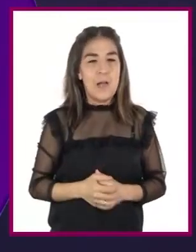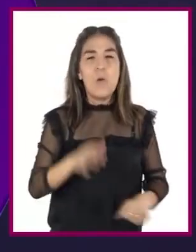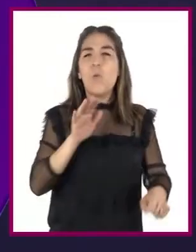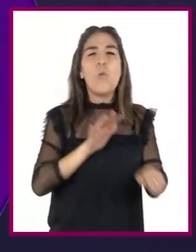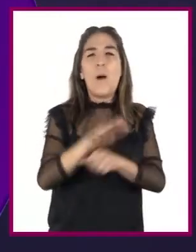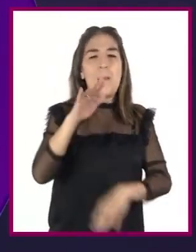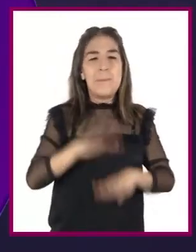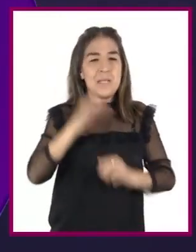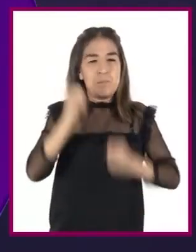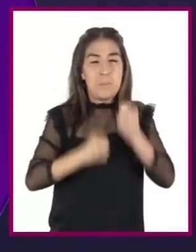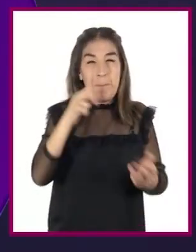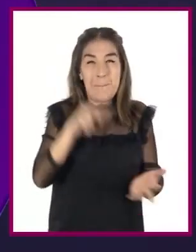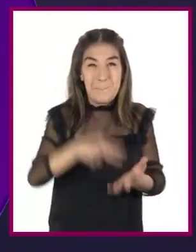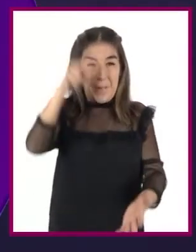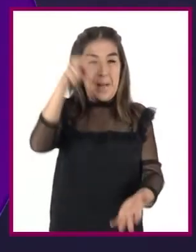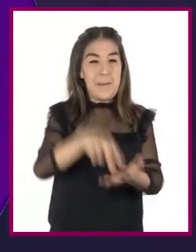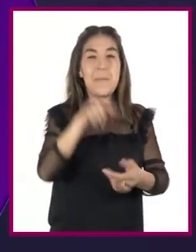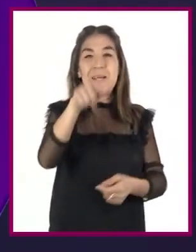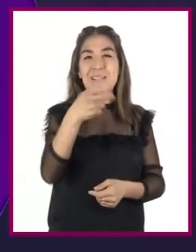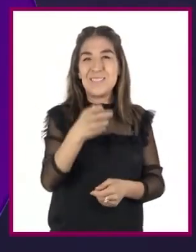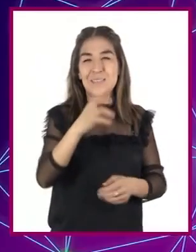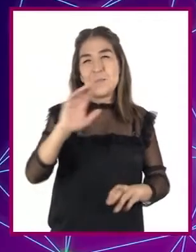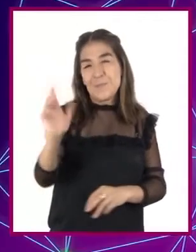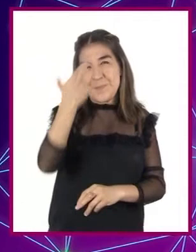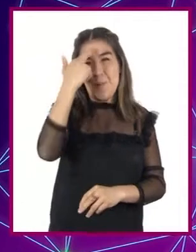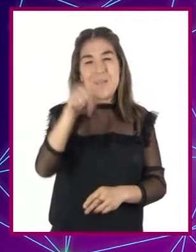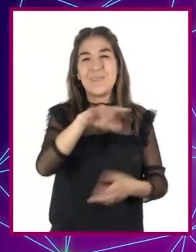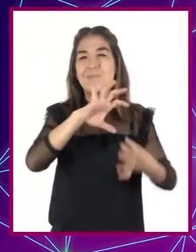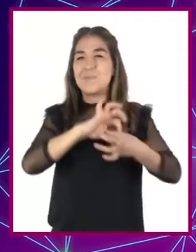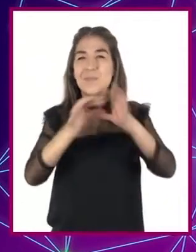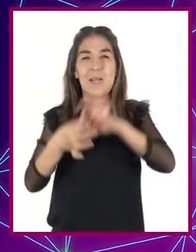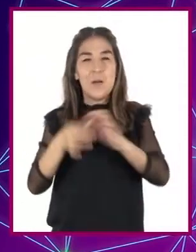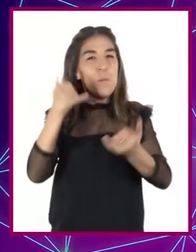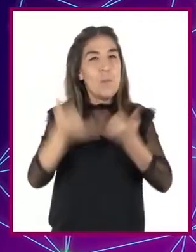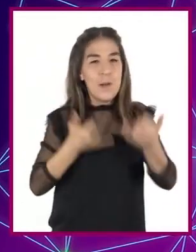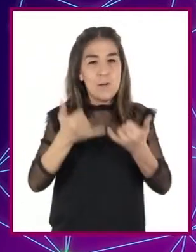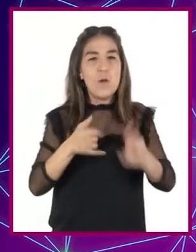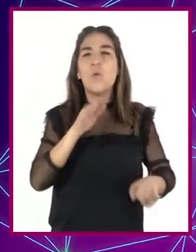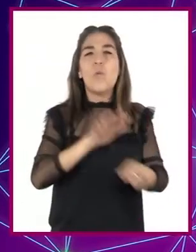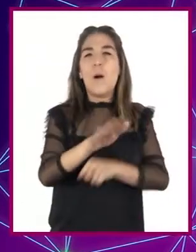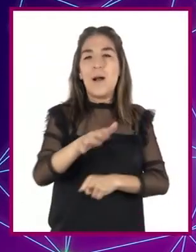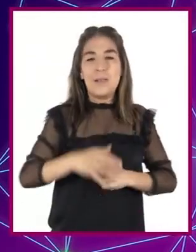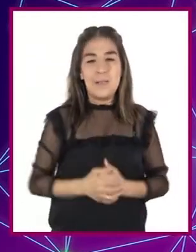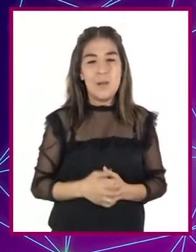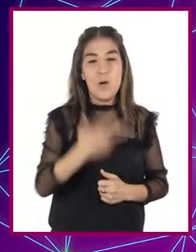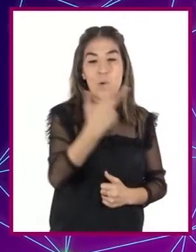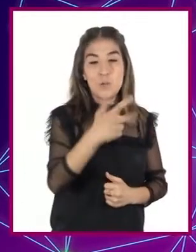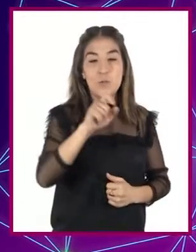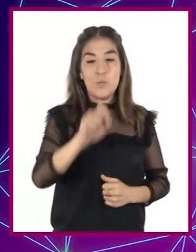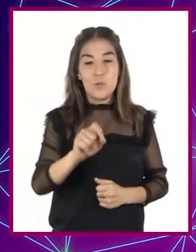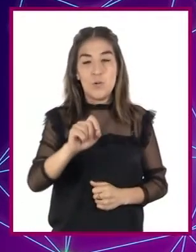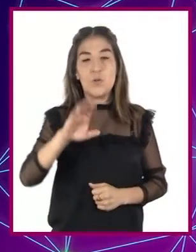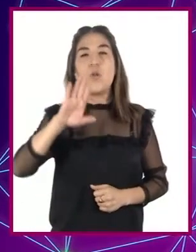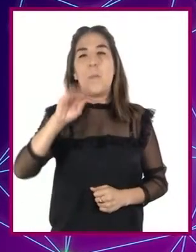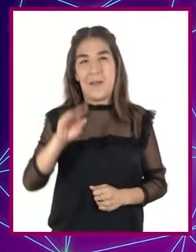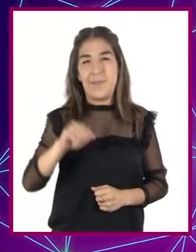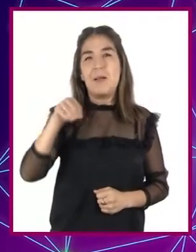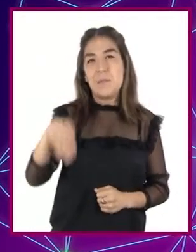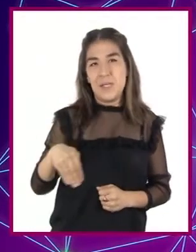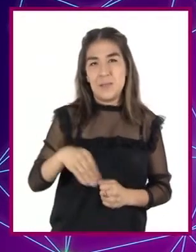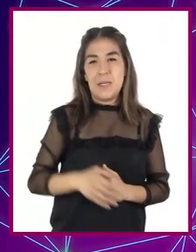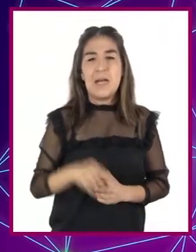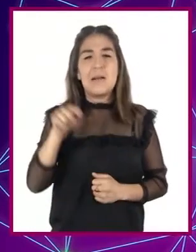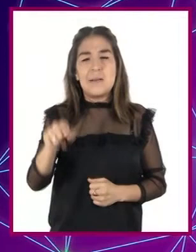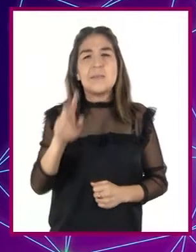longitud registrado en la historia de los Juegos Olímpicos? El salto de mayor longitud es de 8.90 metros. Esto